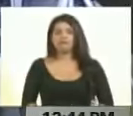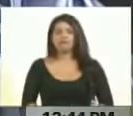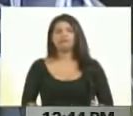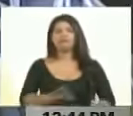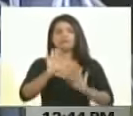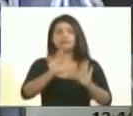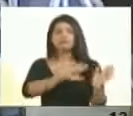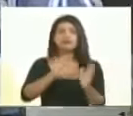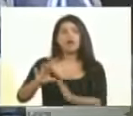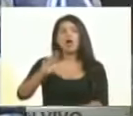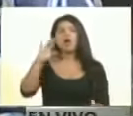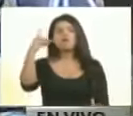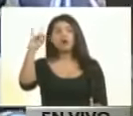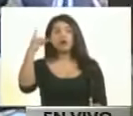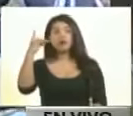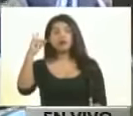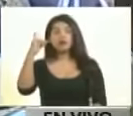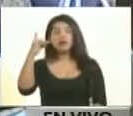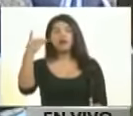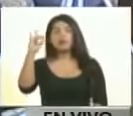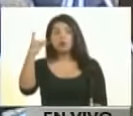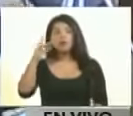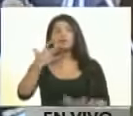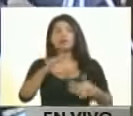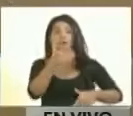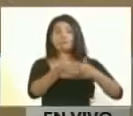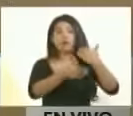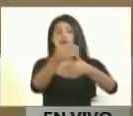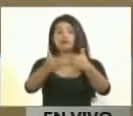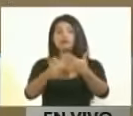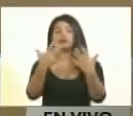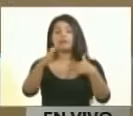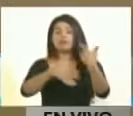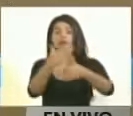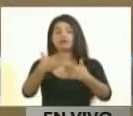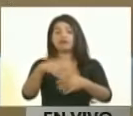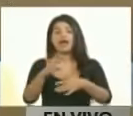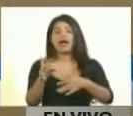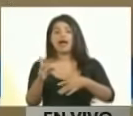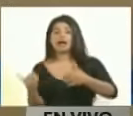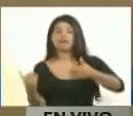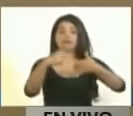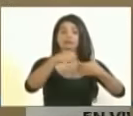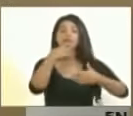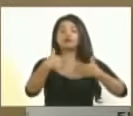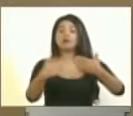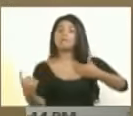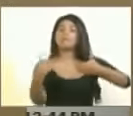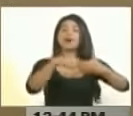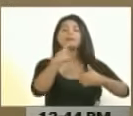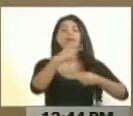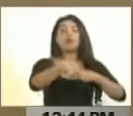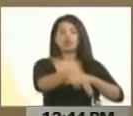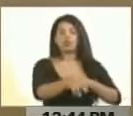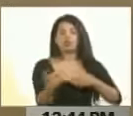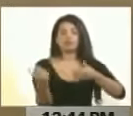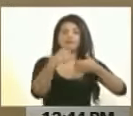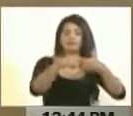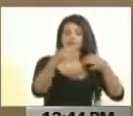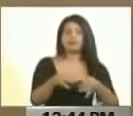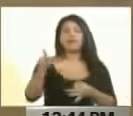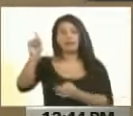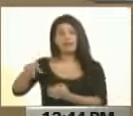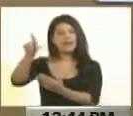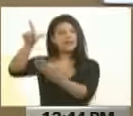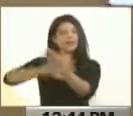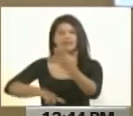Bolivia, que es un estado que está en proceso de ya de adhesión como estado parte. Bueno, una lista gigante,